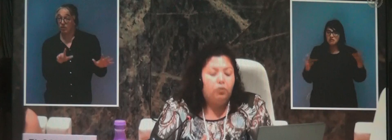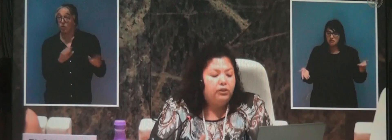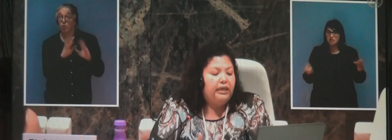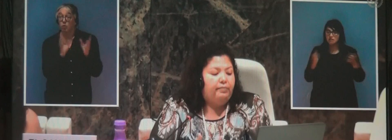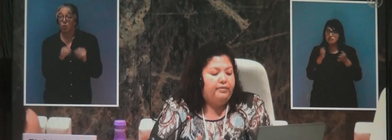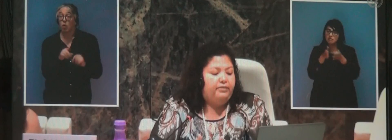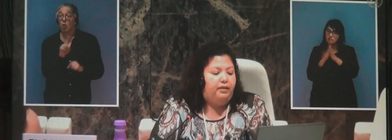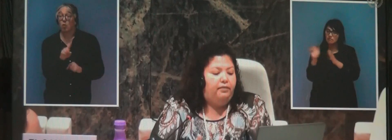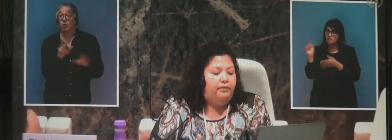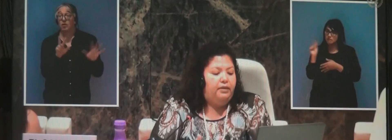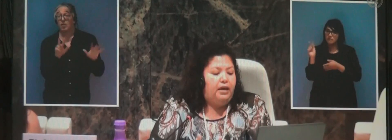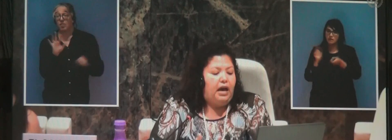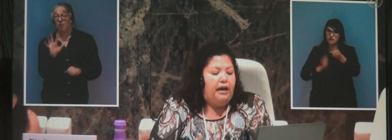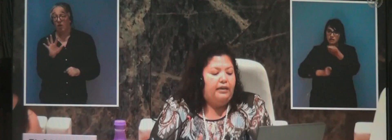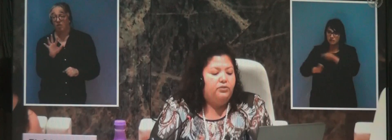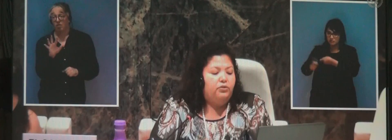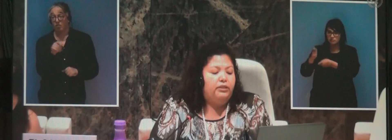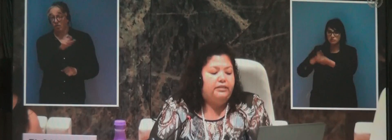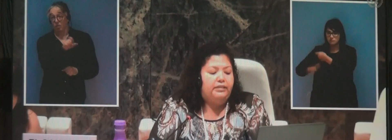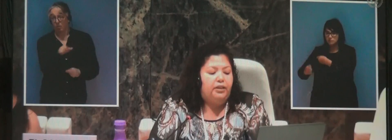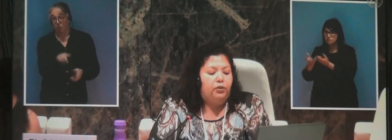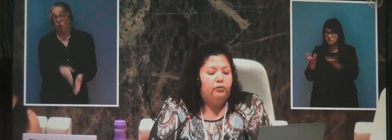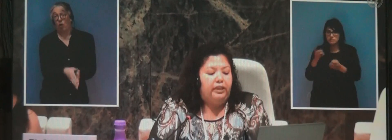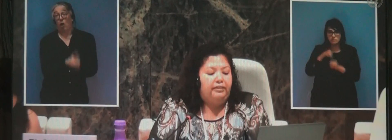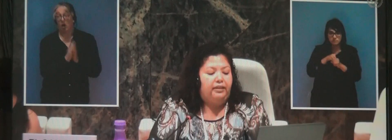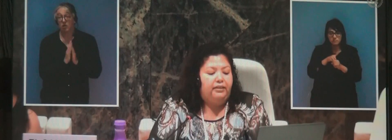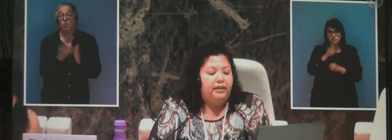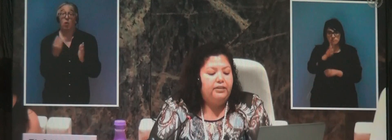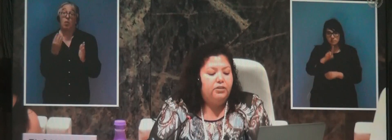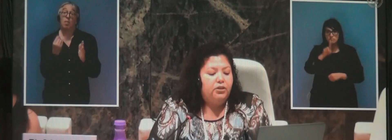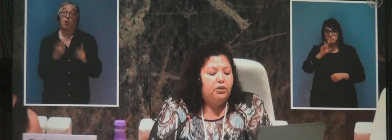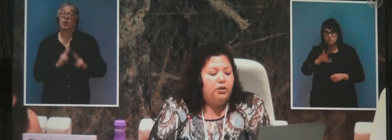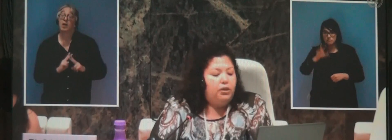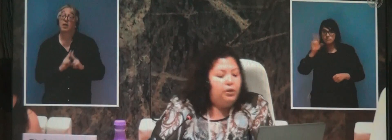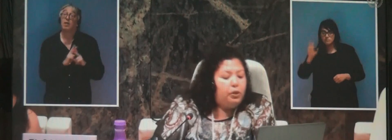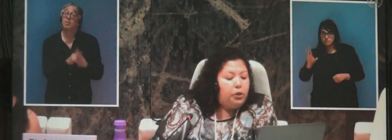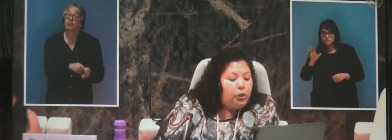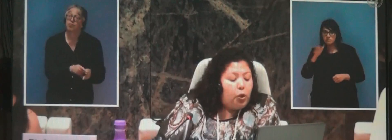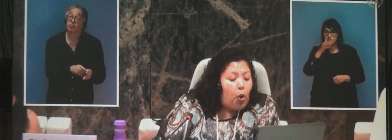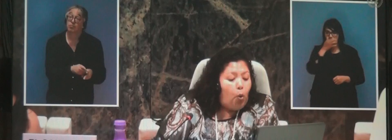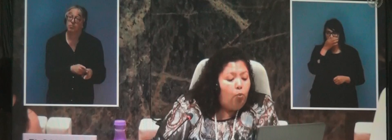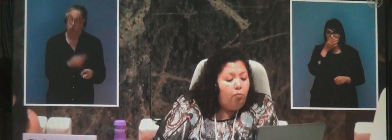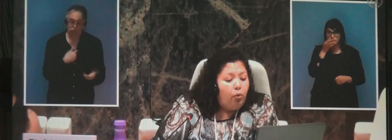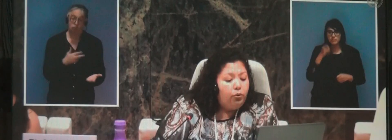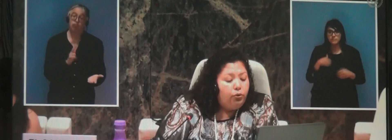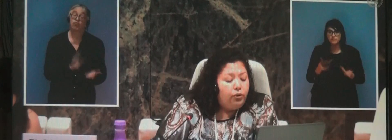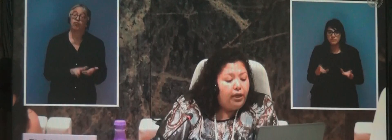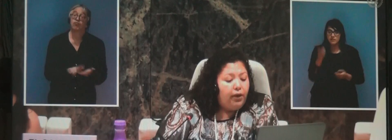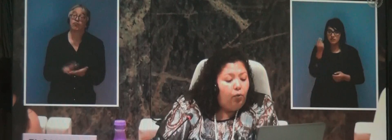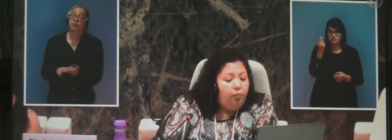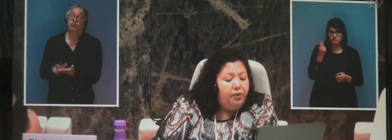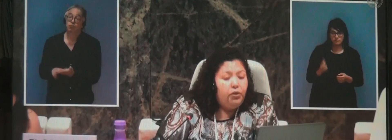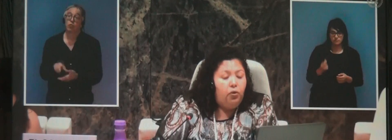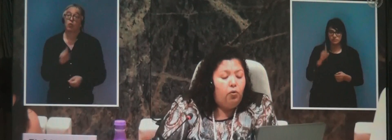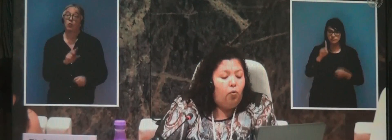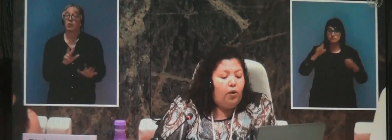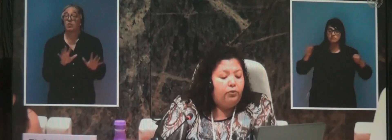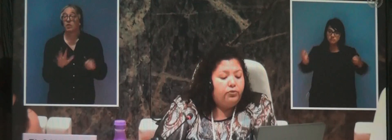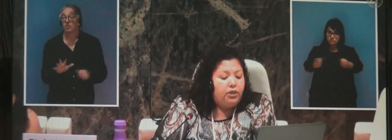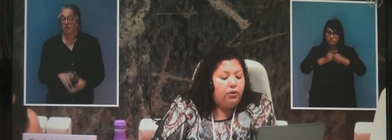personas con discapacidad, a razón de 133, con un monto de